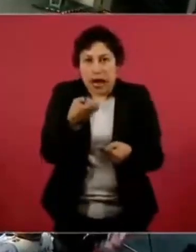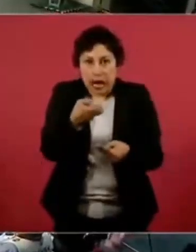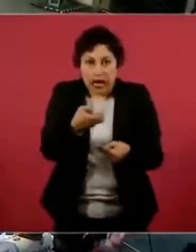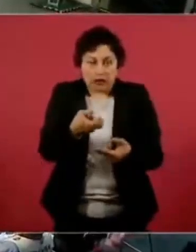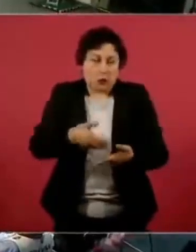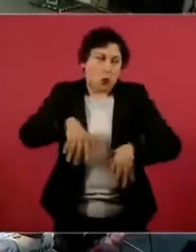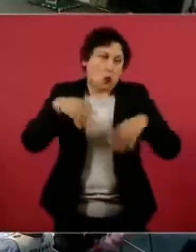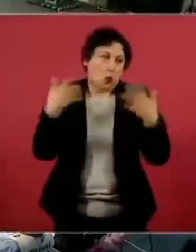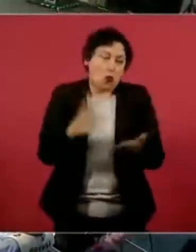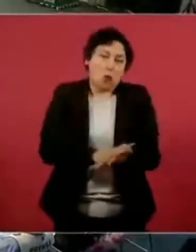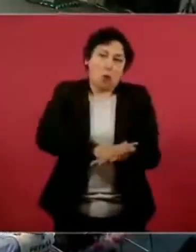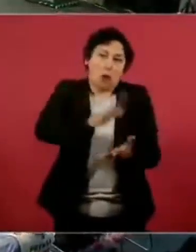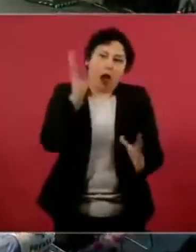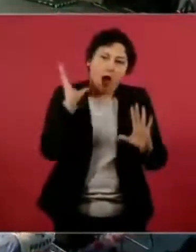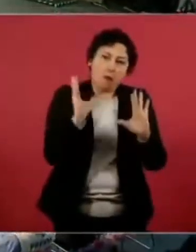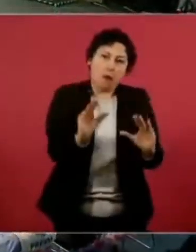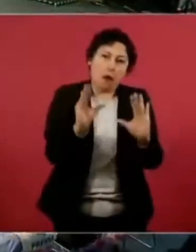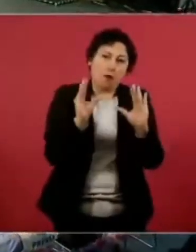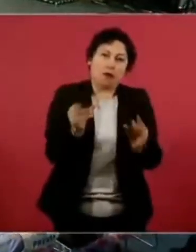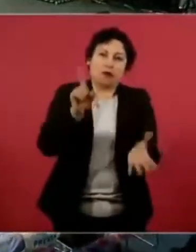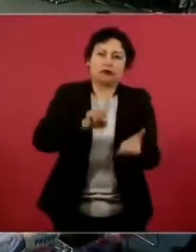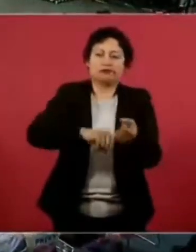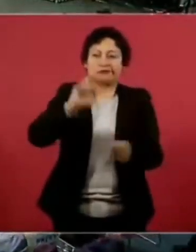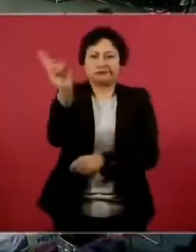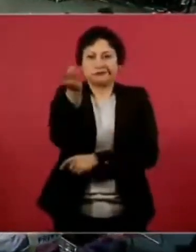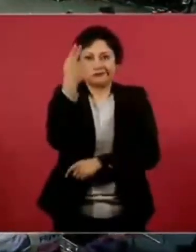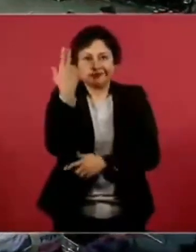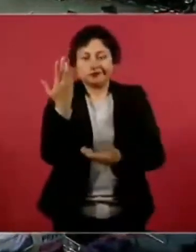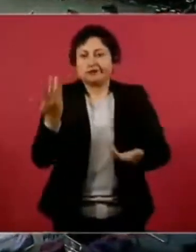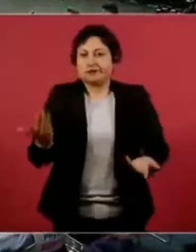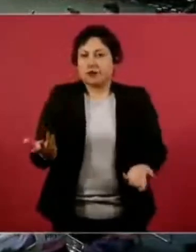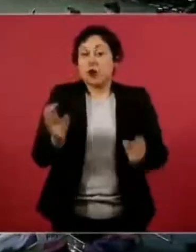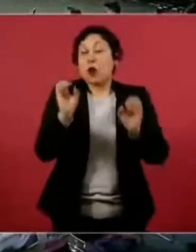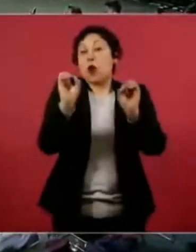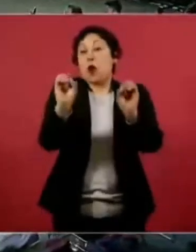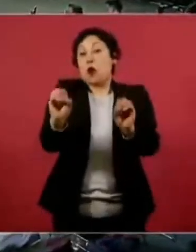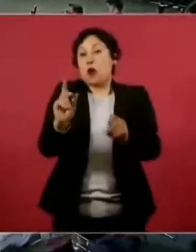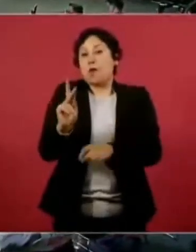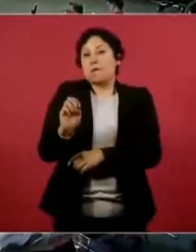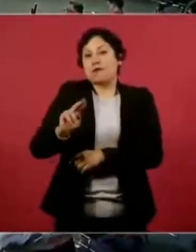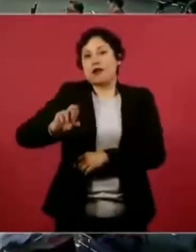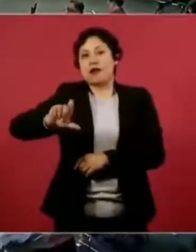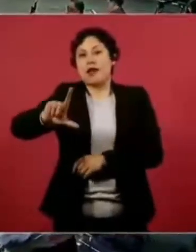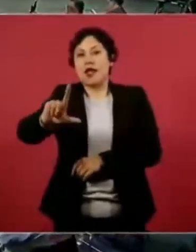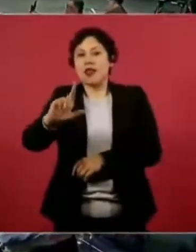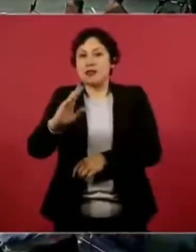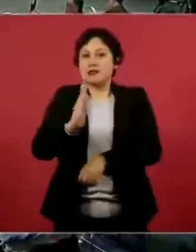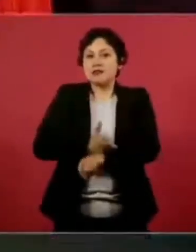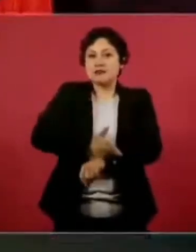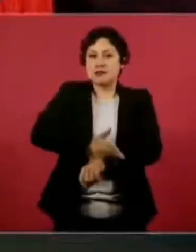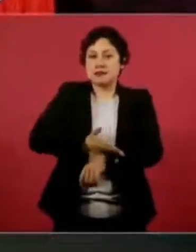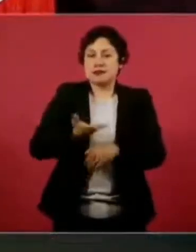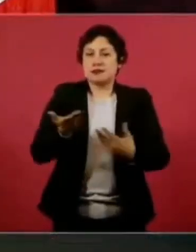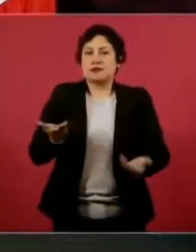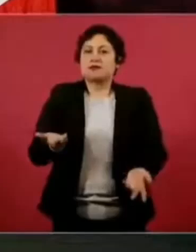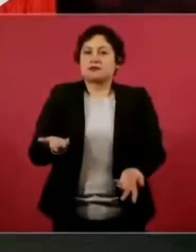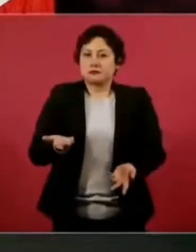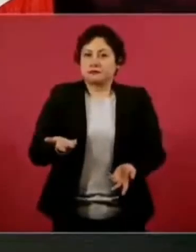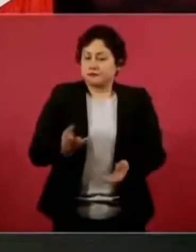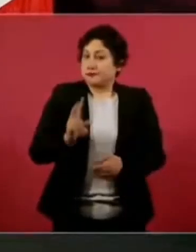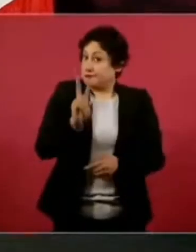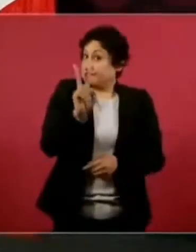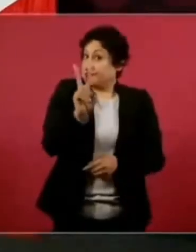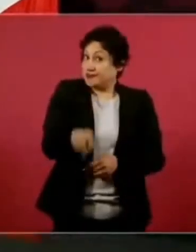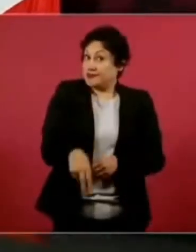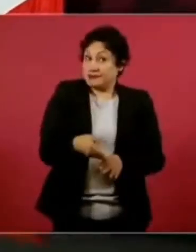lo penal. Una época donde los abogados